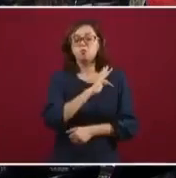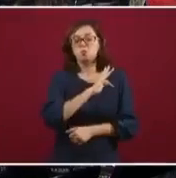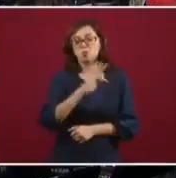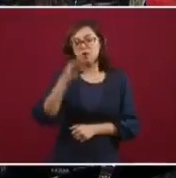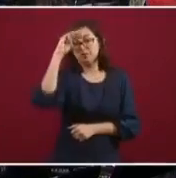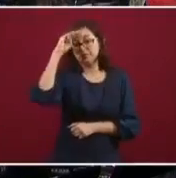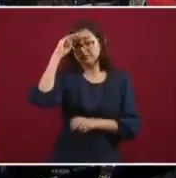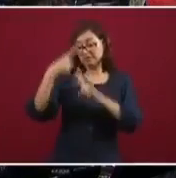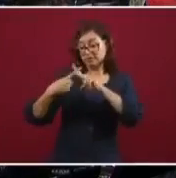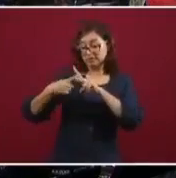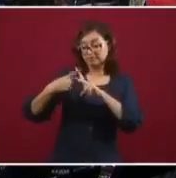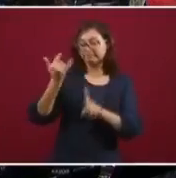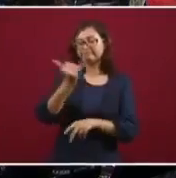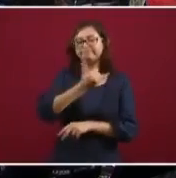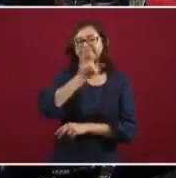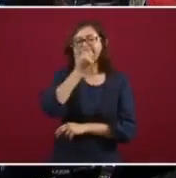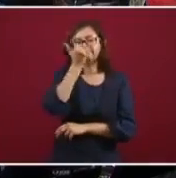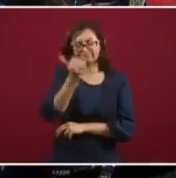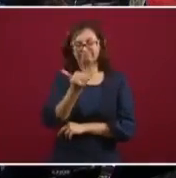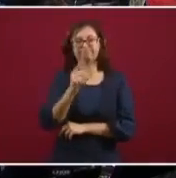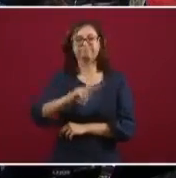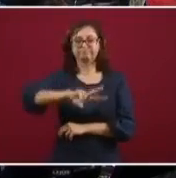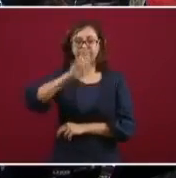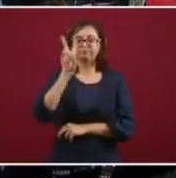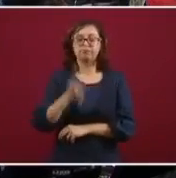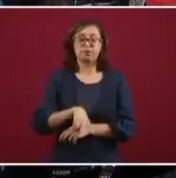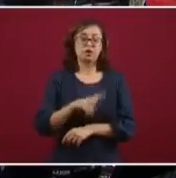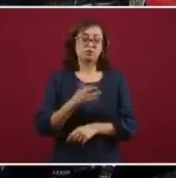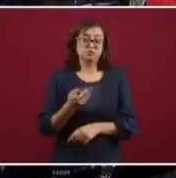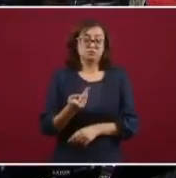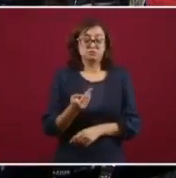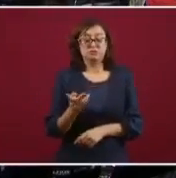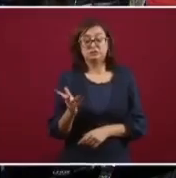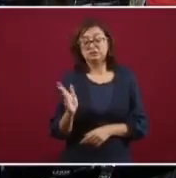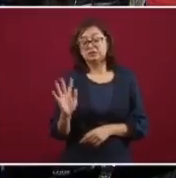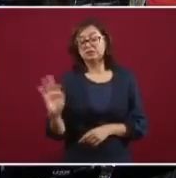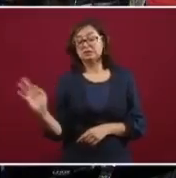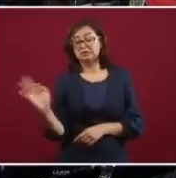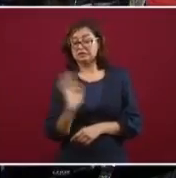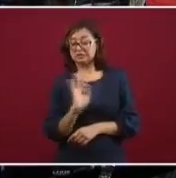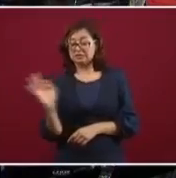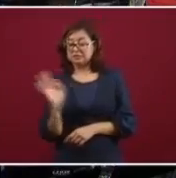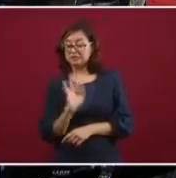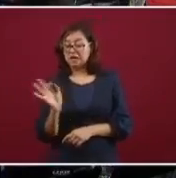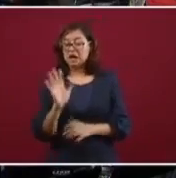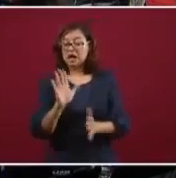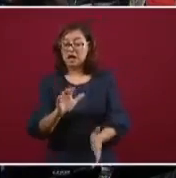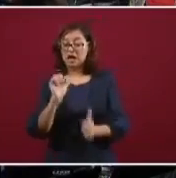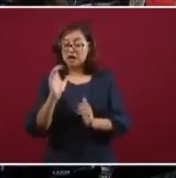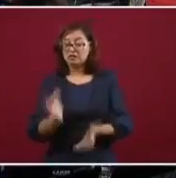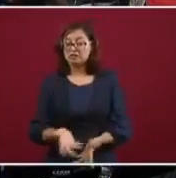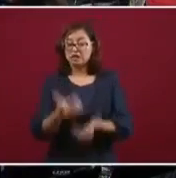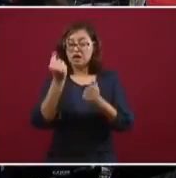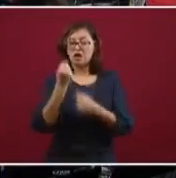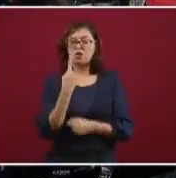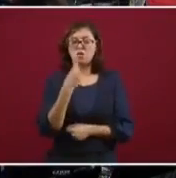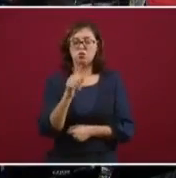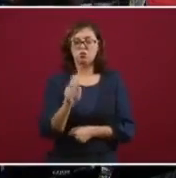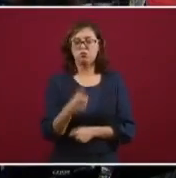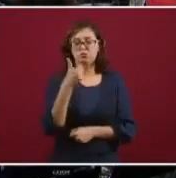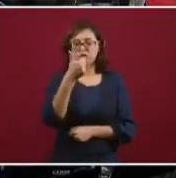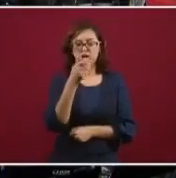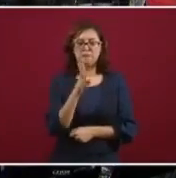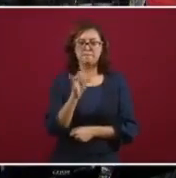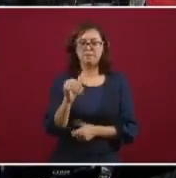proyecciones equivocadas. No, efectivamente, la presuntiva de la evasión del 1.6 billones